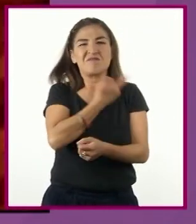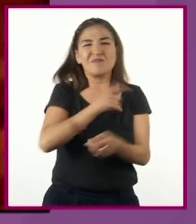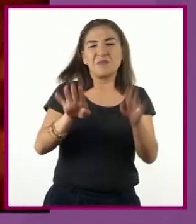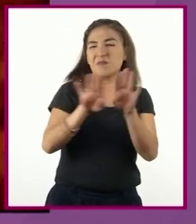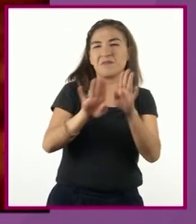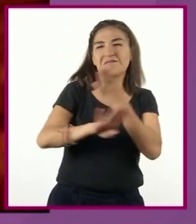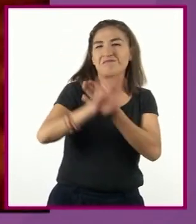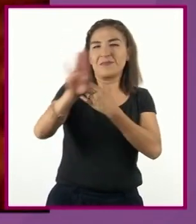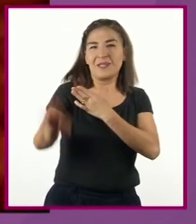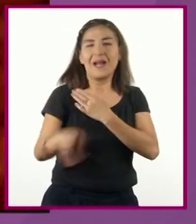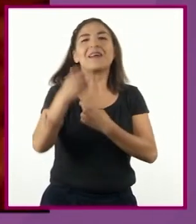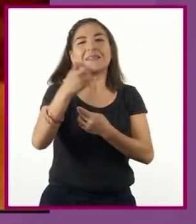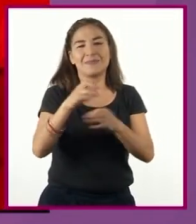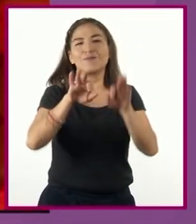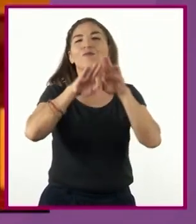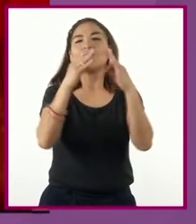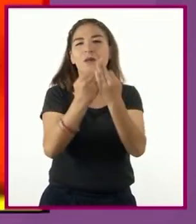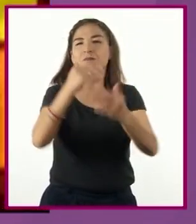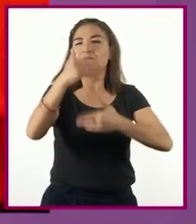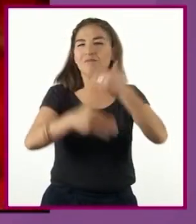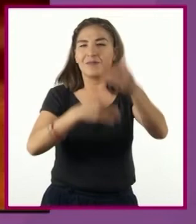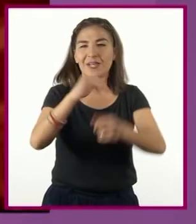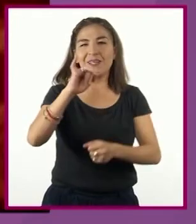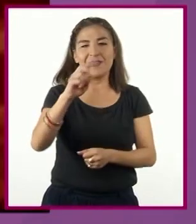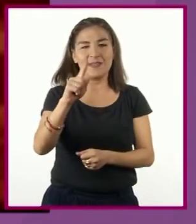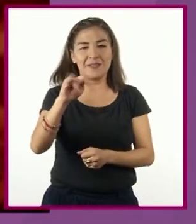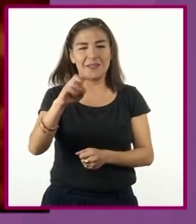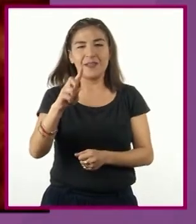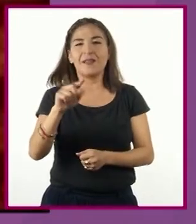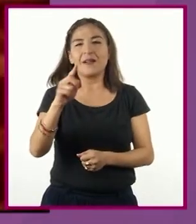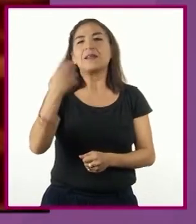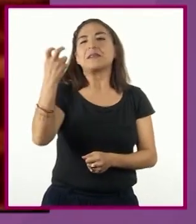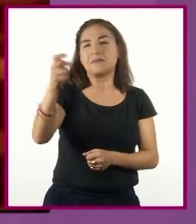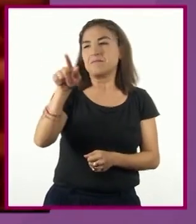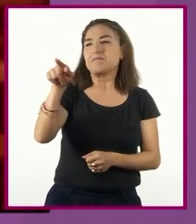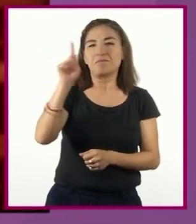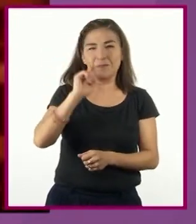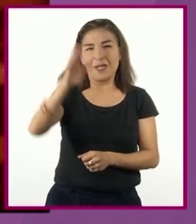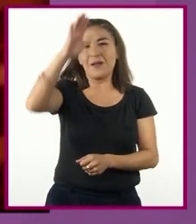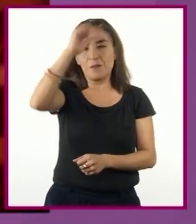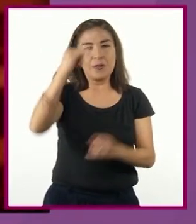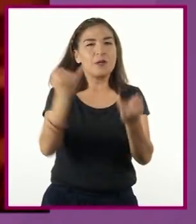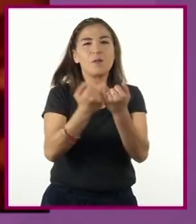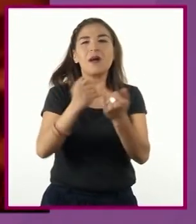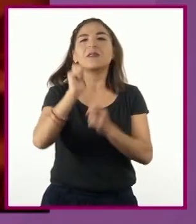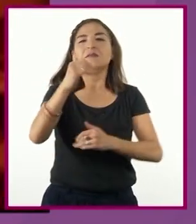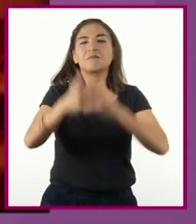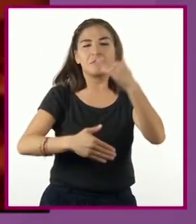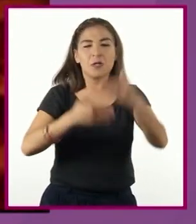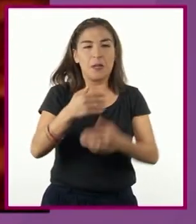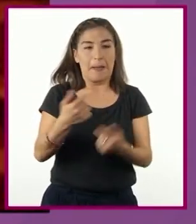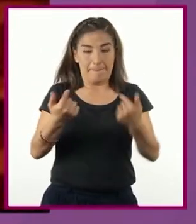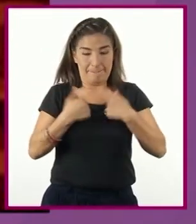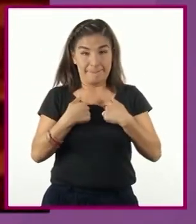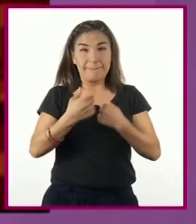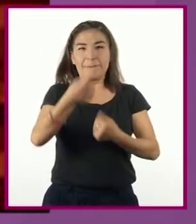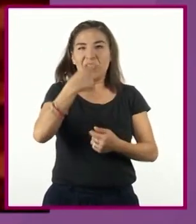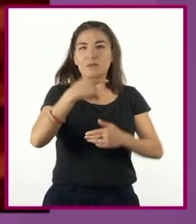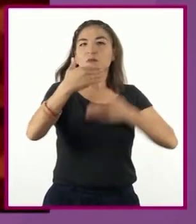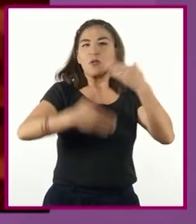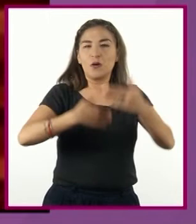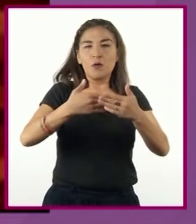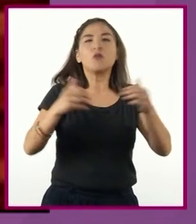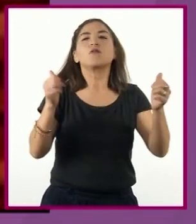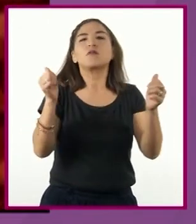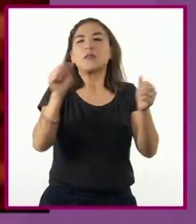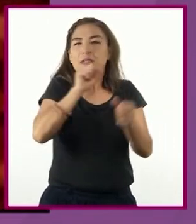así como se va formando la identidad. Totalmente de acuerdo con Susan, es un proceso doble. La construimos nosotros, pero se da con base a